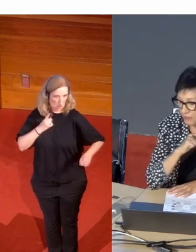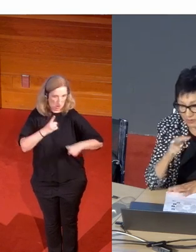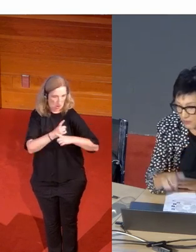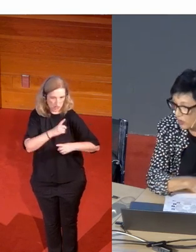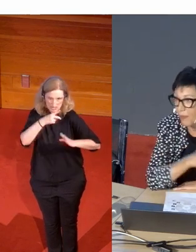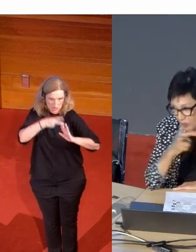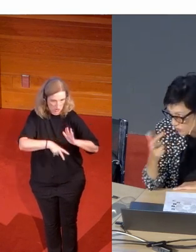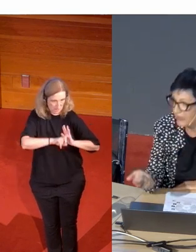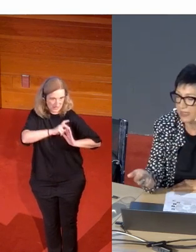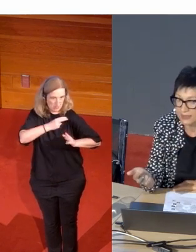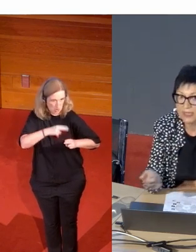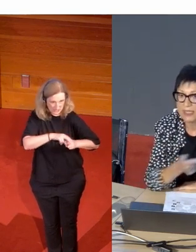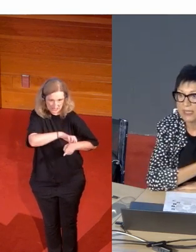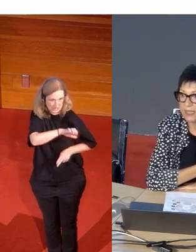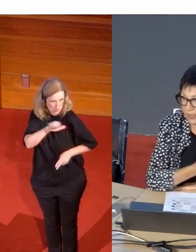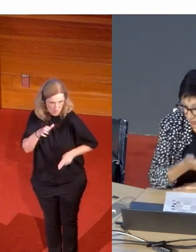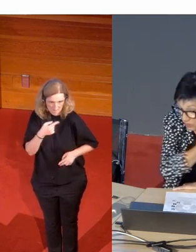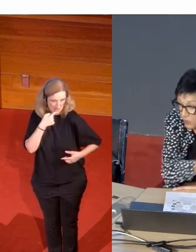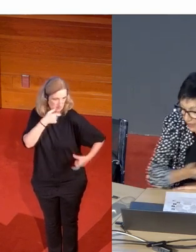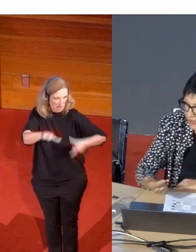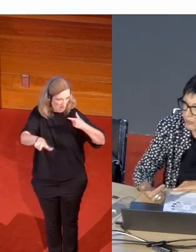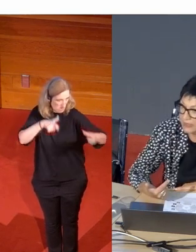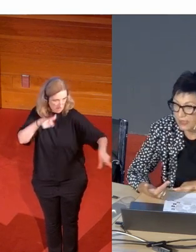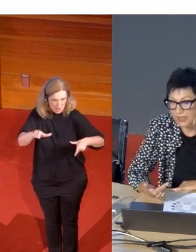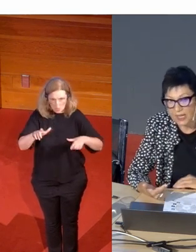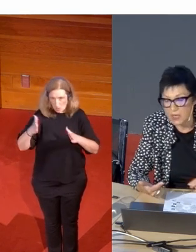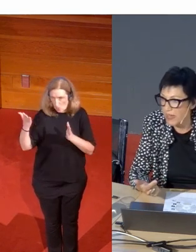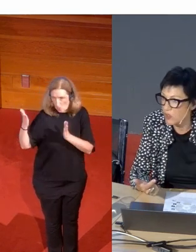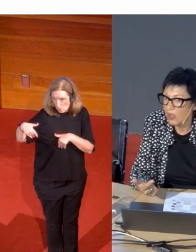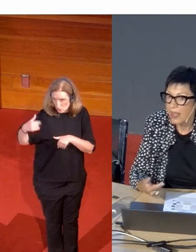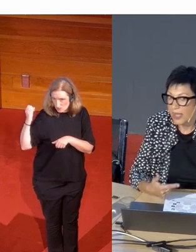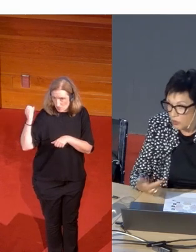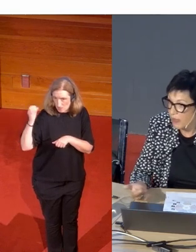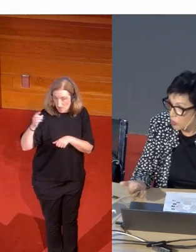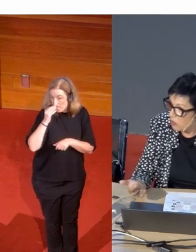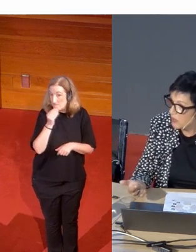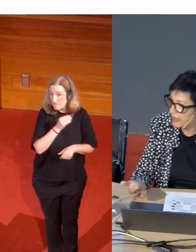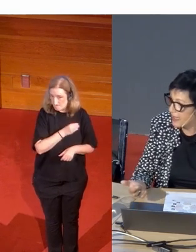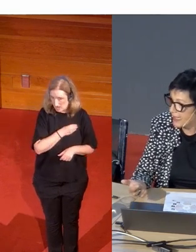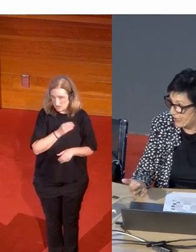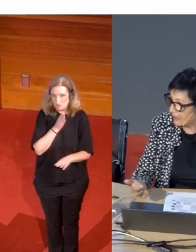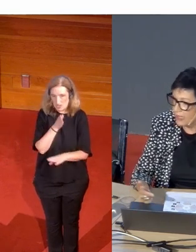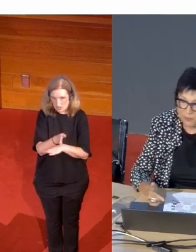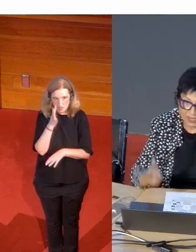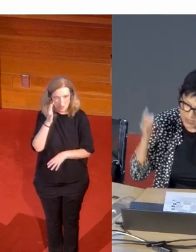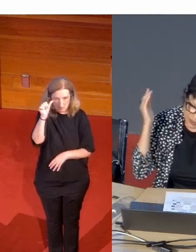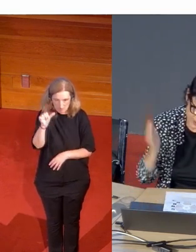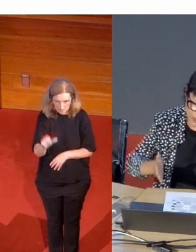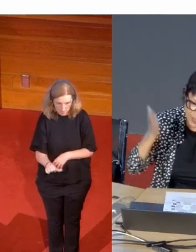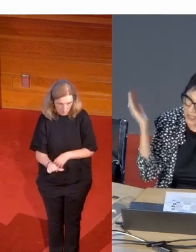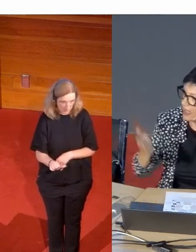európa yo he ido a varios mítines el último Precisamente en en mayo he ido a varios mítines del